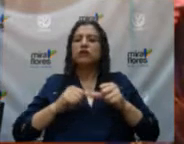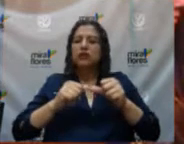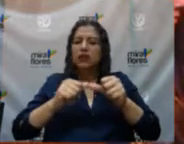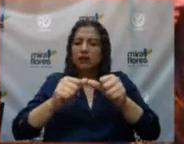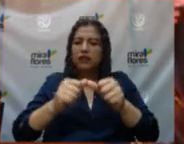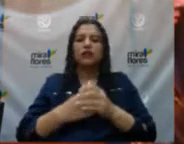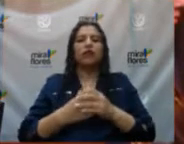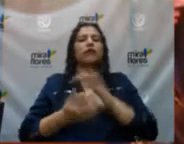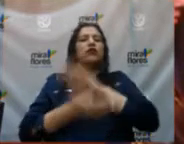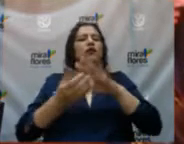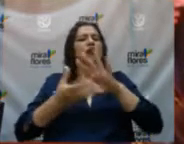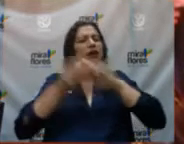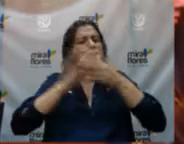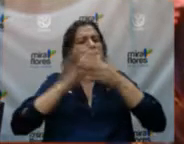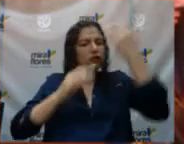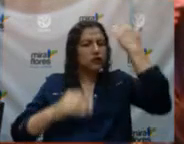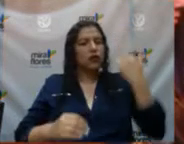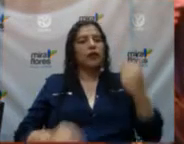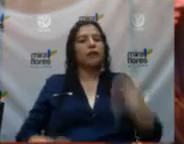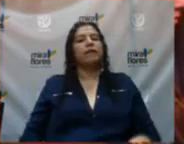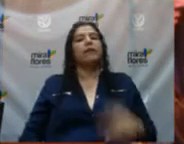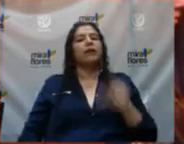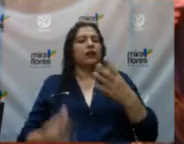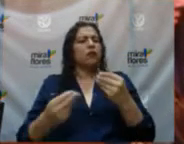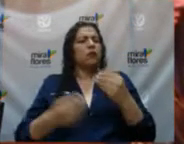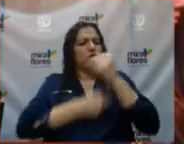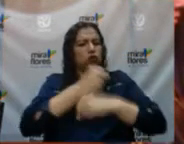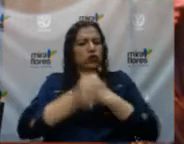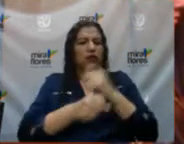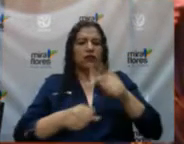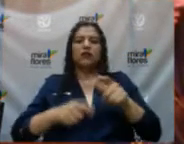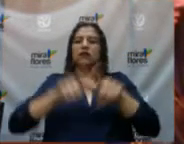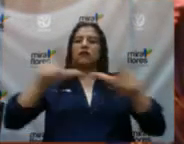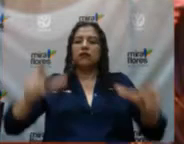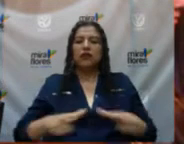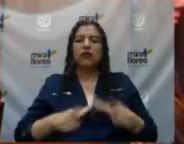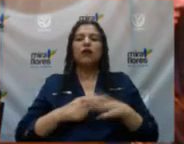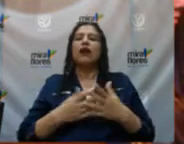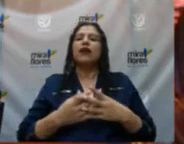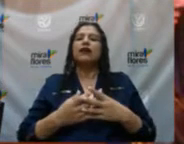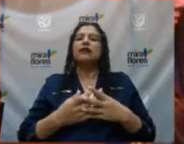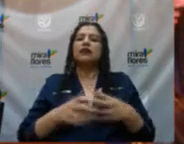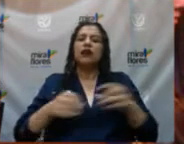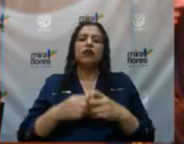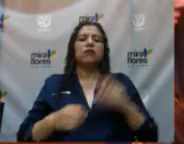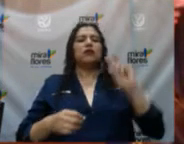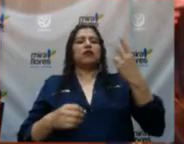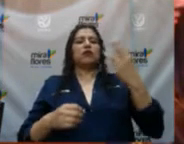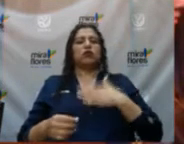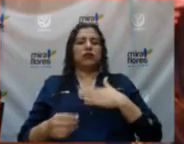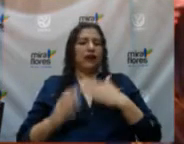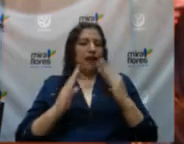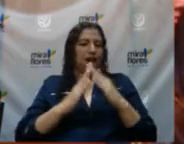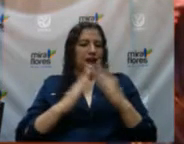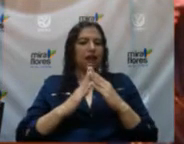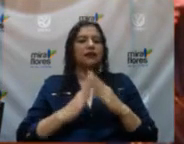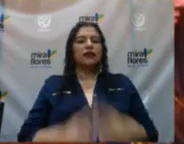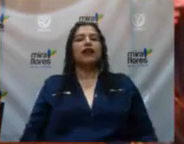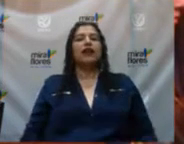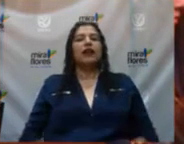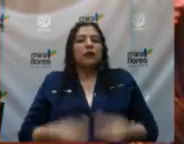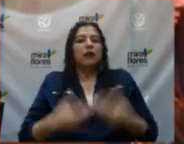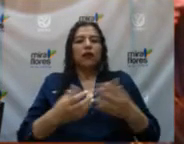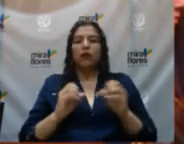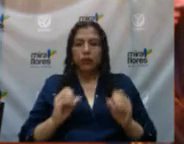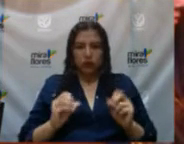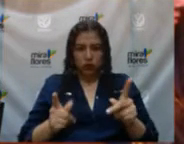Durante todos estos años, este precioso Palacio Municipal se ha convertido en mi segundo hogar y me ha dado la